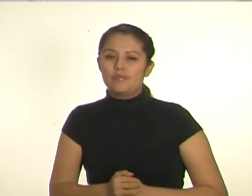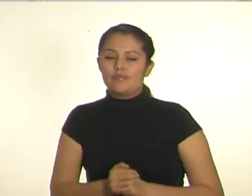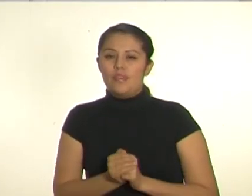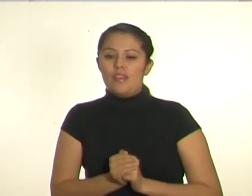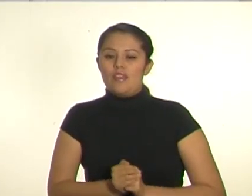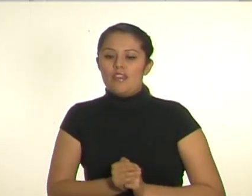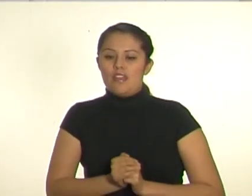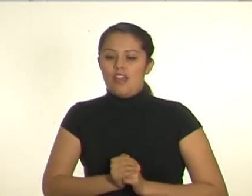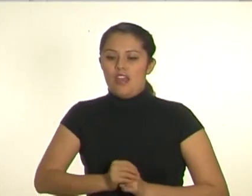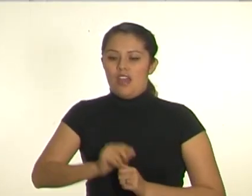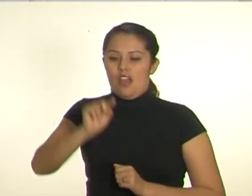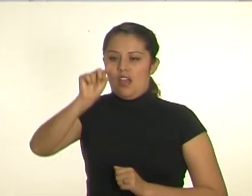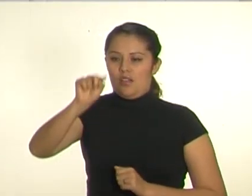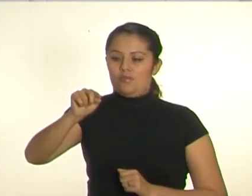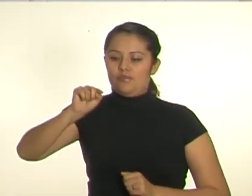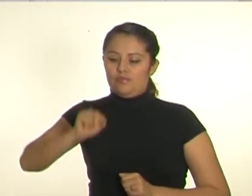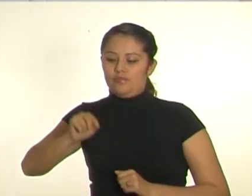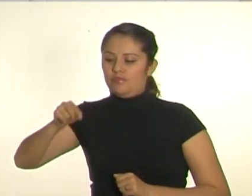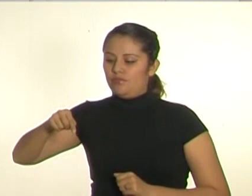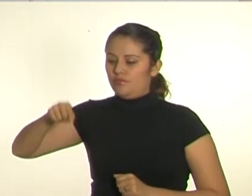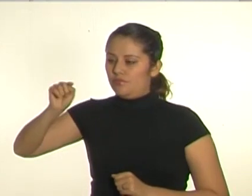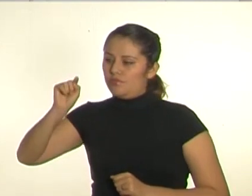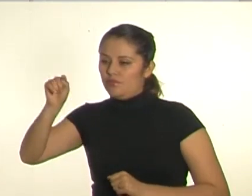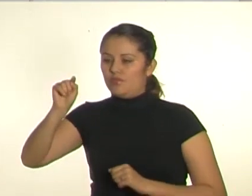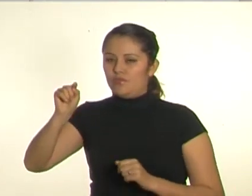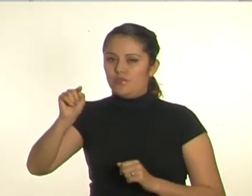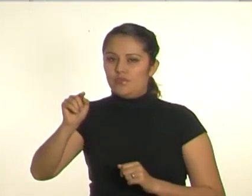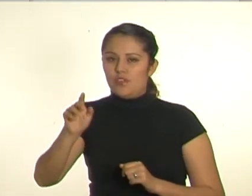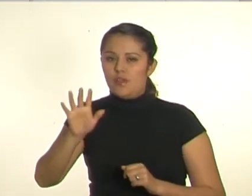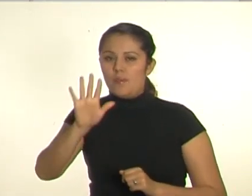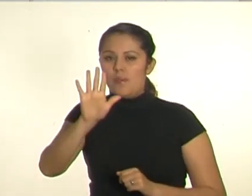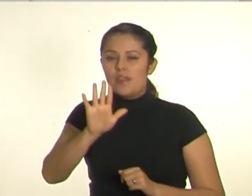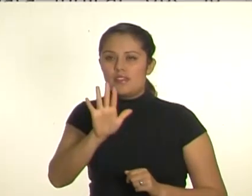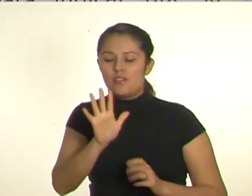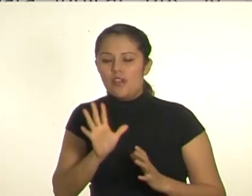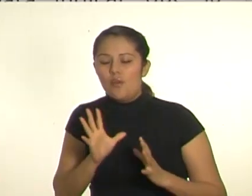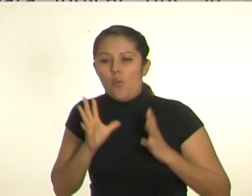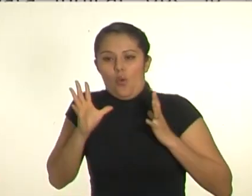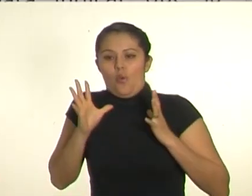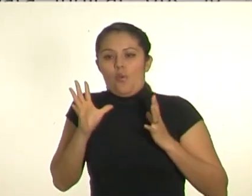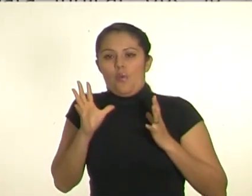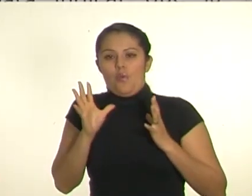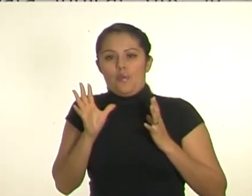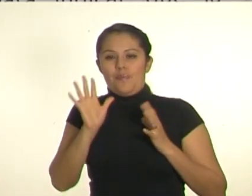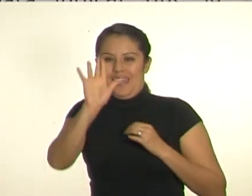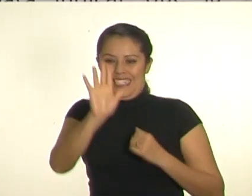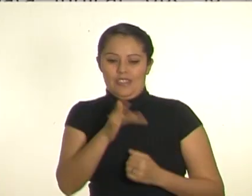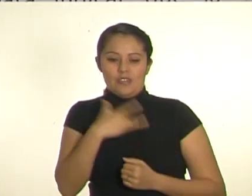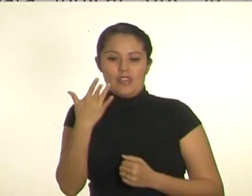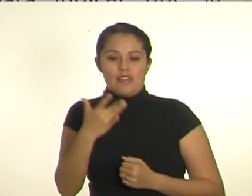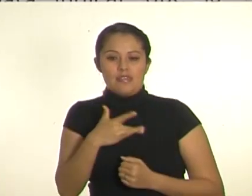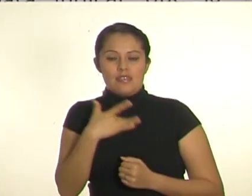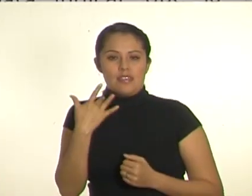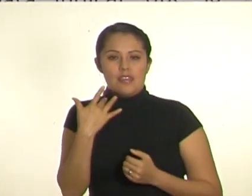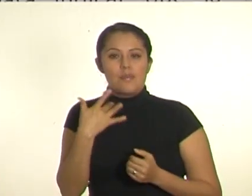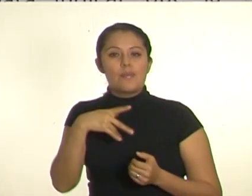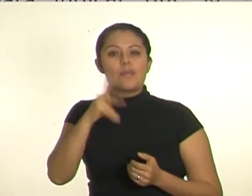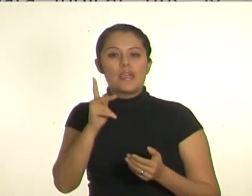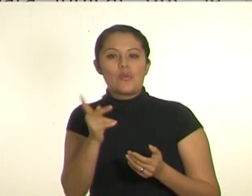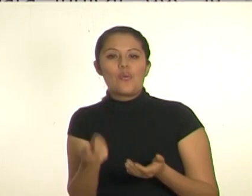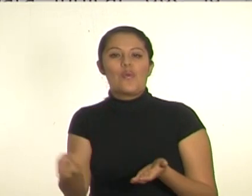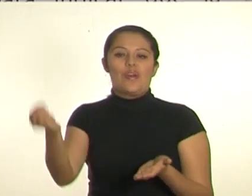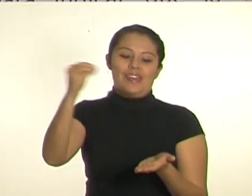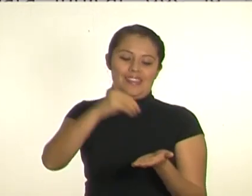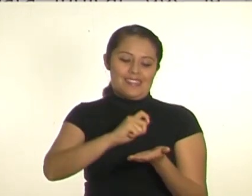exclamación o conocidos también como signos de admiración. Estos signos